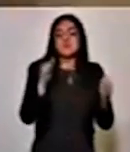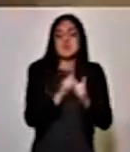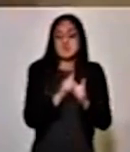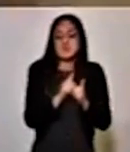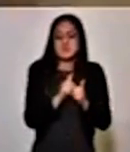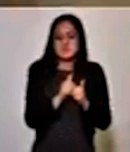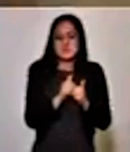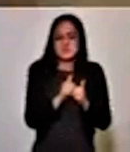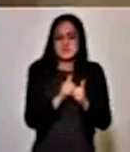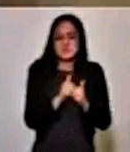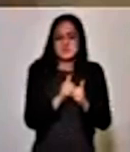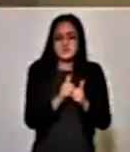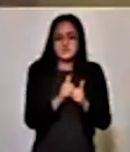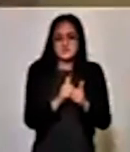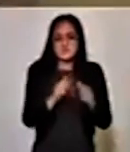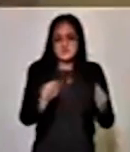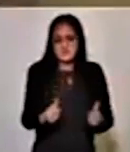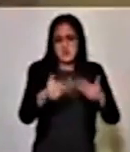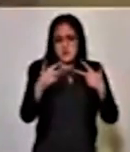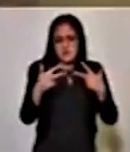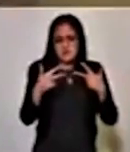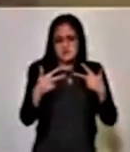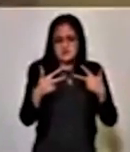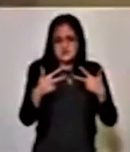sistema virtual.